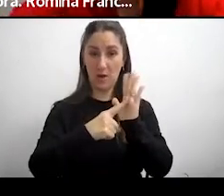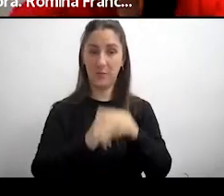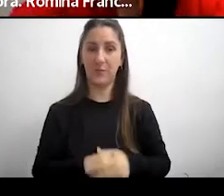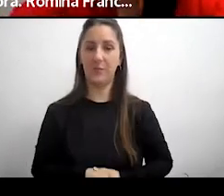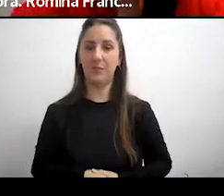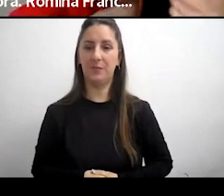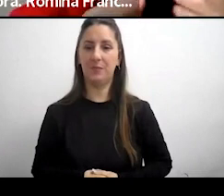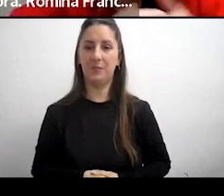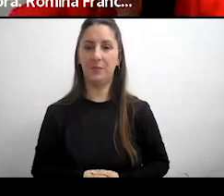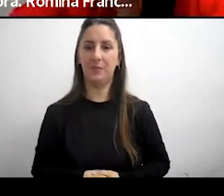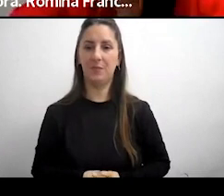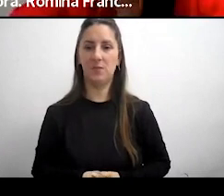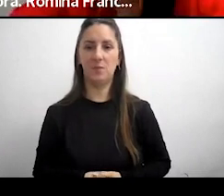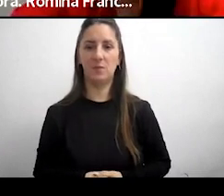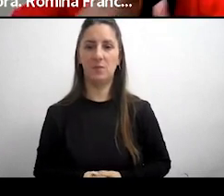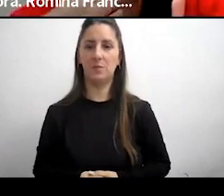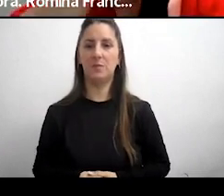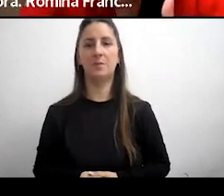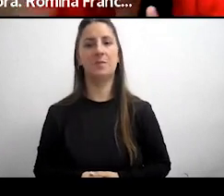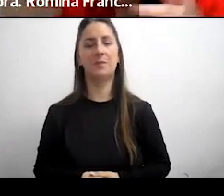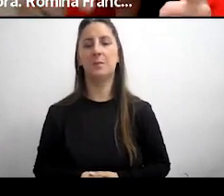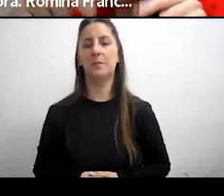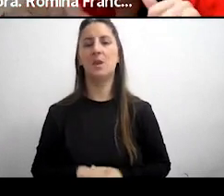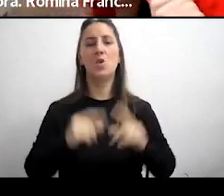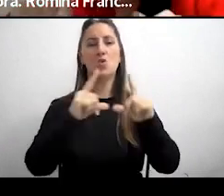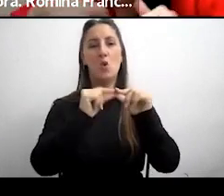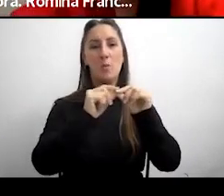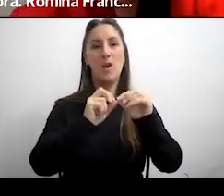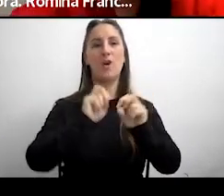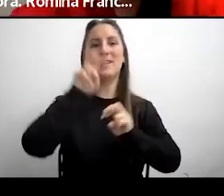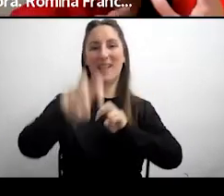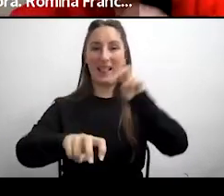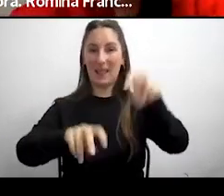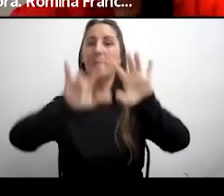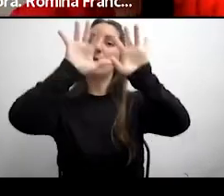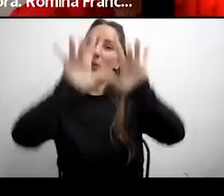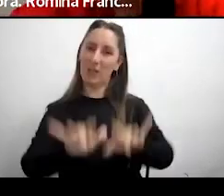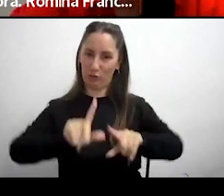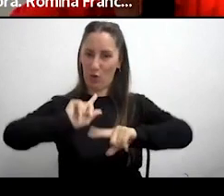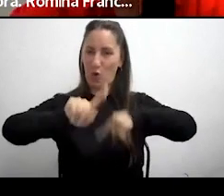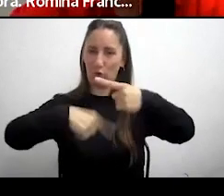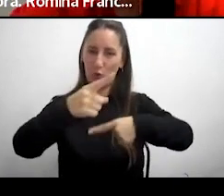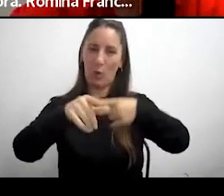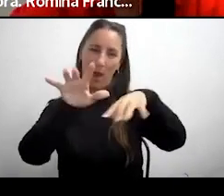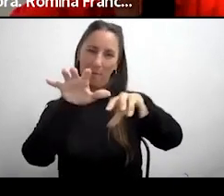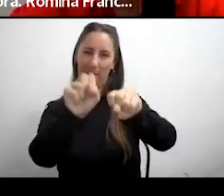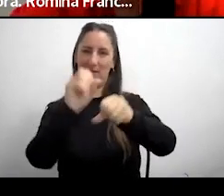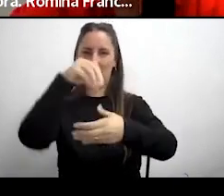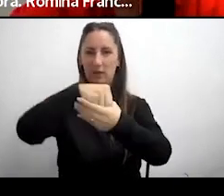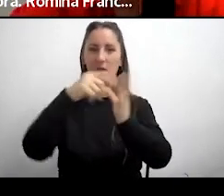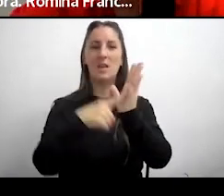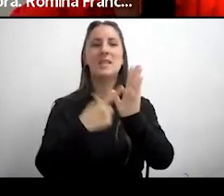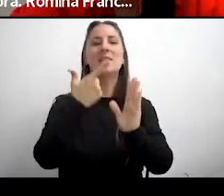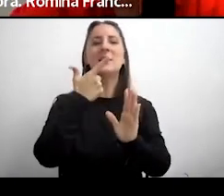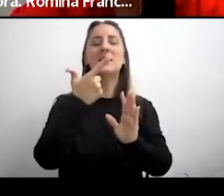numerito, o sea, por eso lo salteé numéricamente, pero seguí el mismo texto para que lo puedan ubicar en la norma. Son los saldos